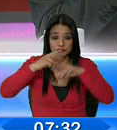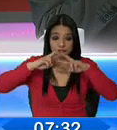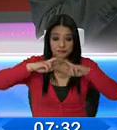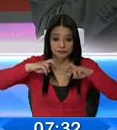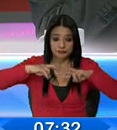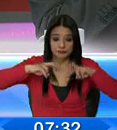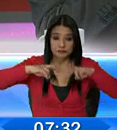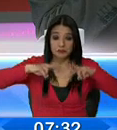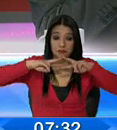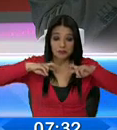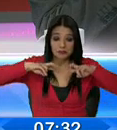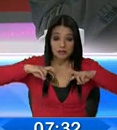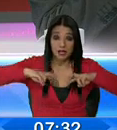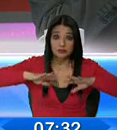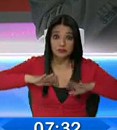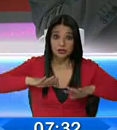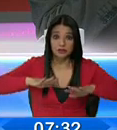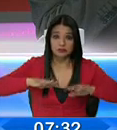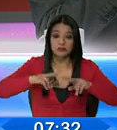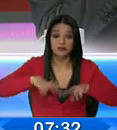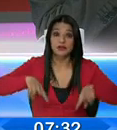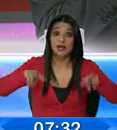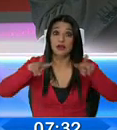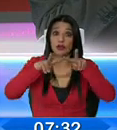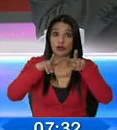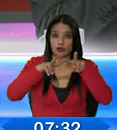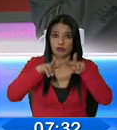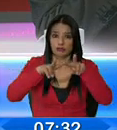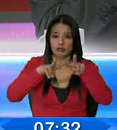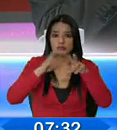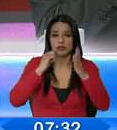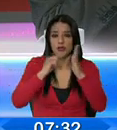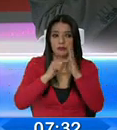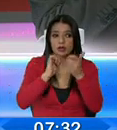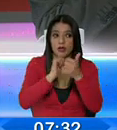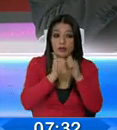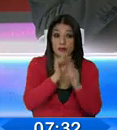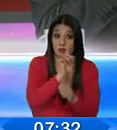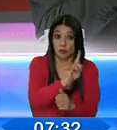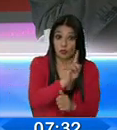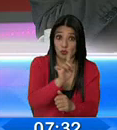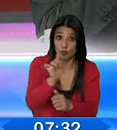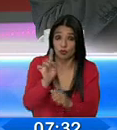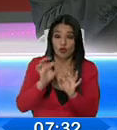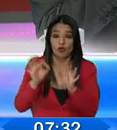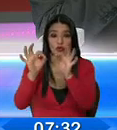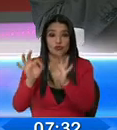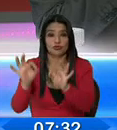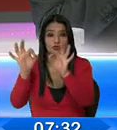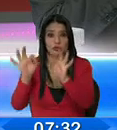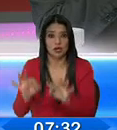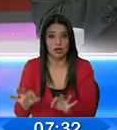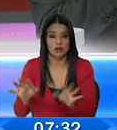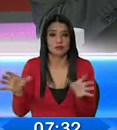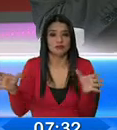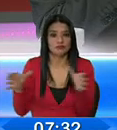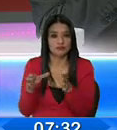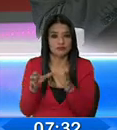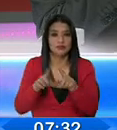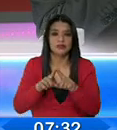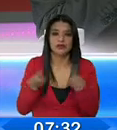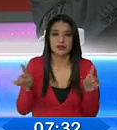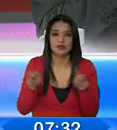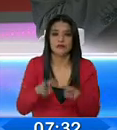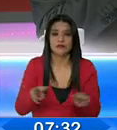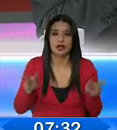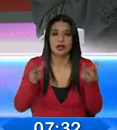las afectaciones a los precios unitarios y a los costos totales de los contratos varían. No, por supuesto, no en